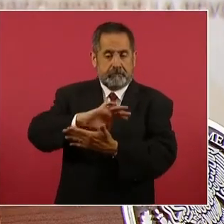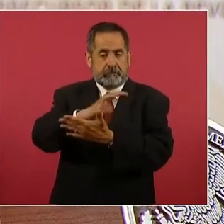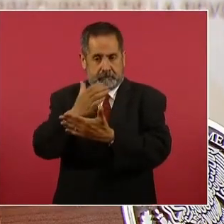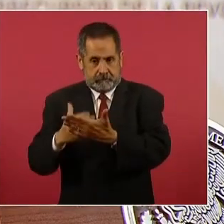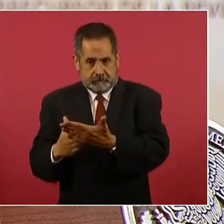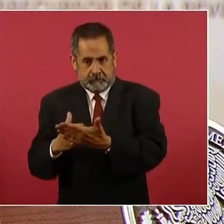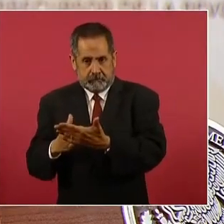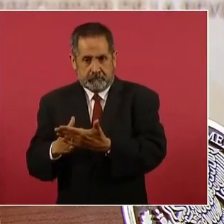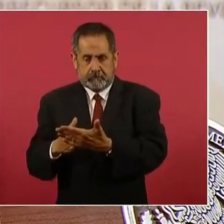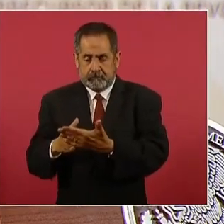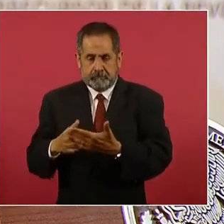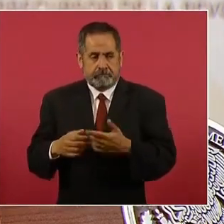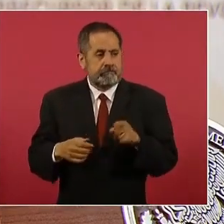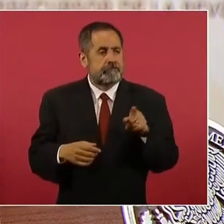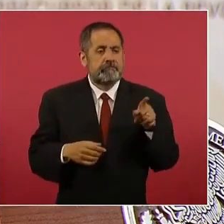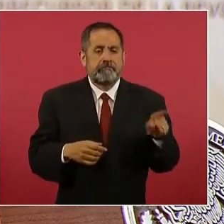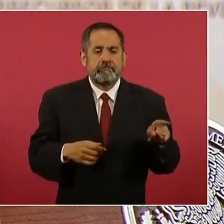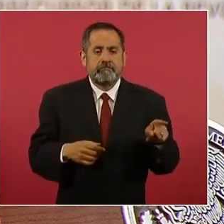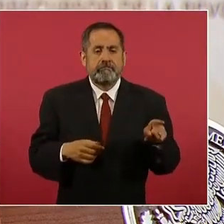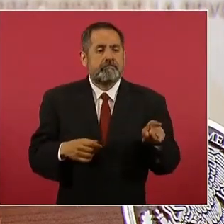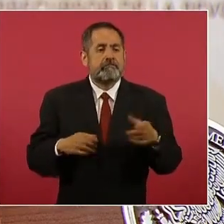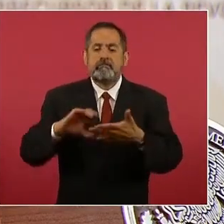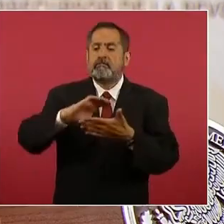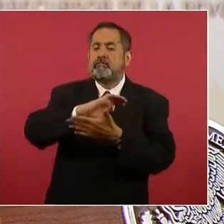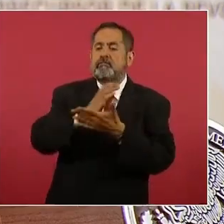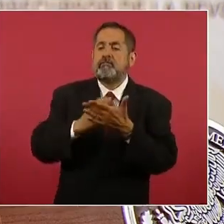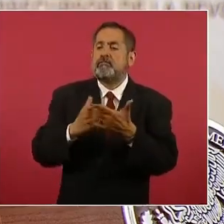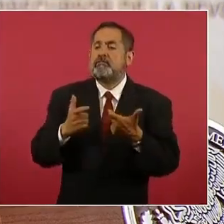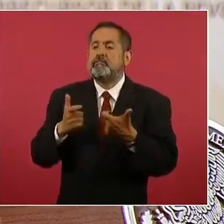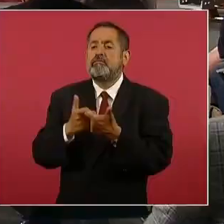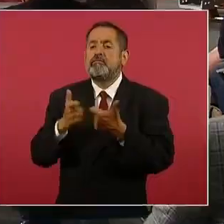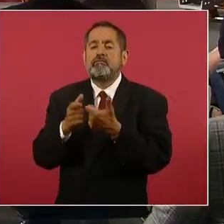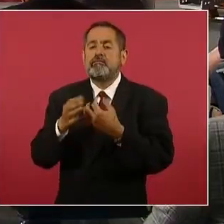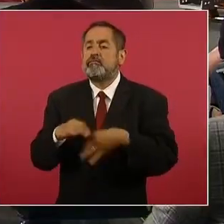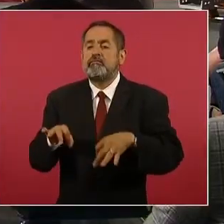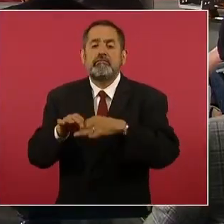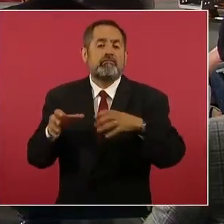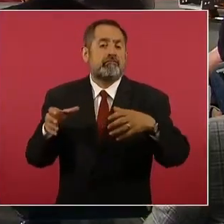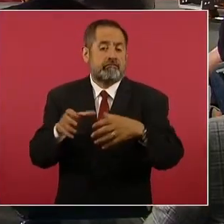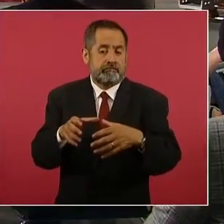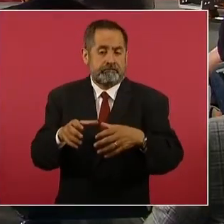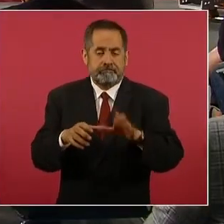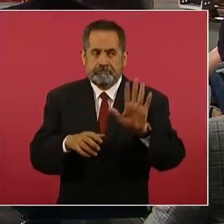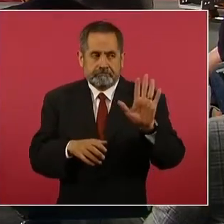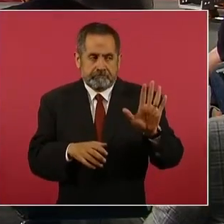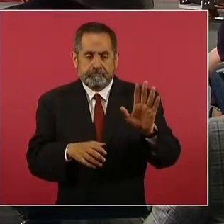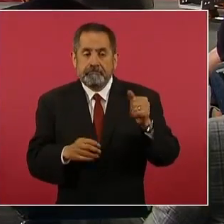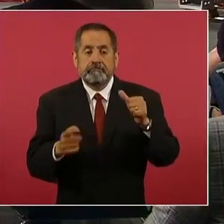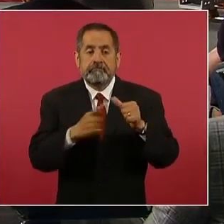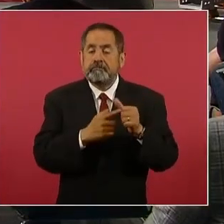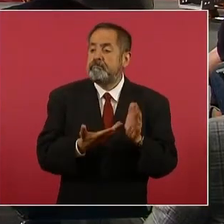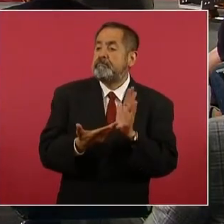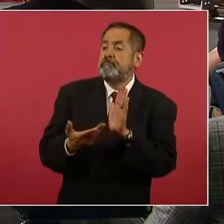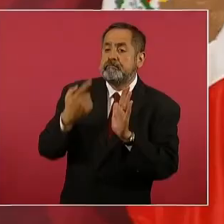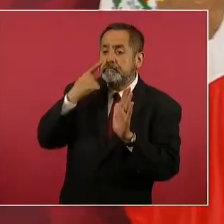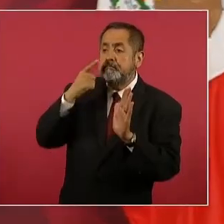los dirigentes, ese contrato colectivo se pone a consideración de los trabajadores,